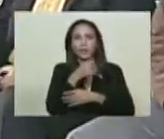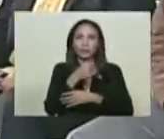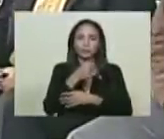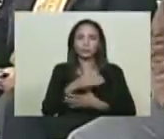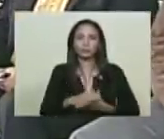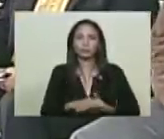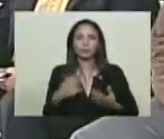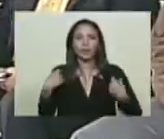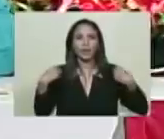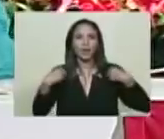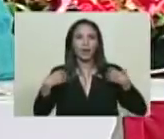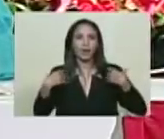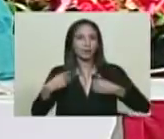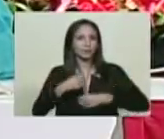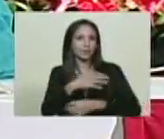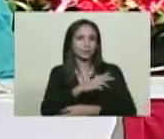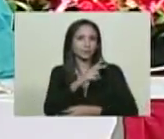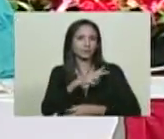unas camisas abombadas,